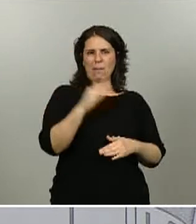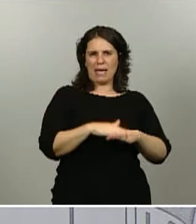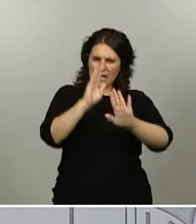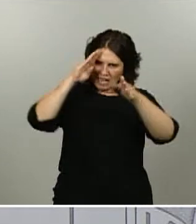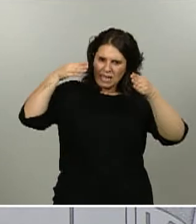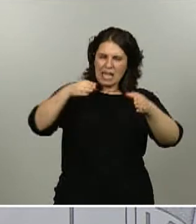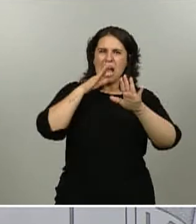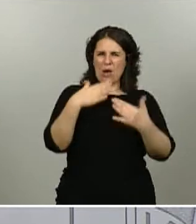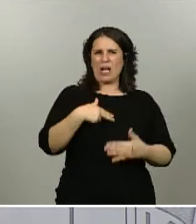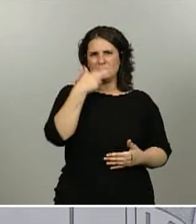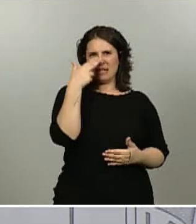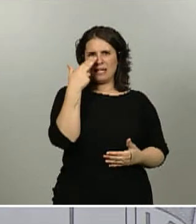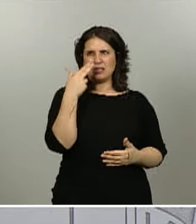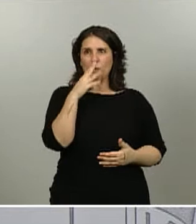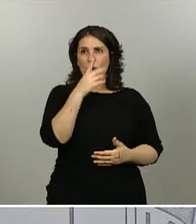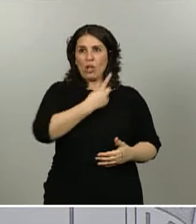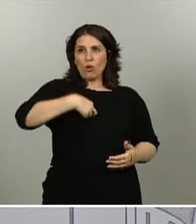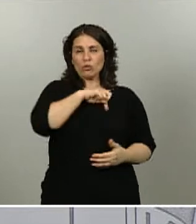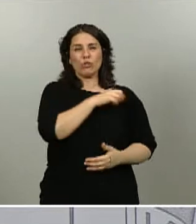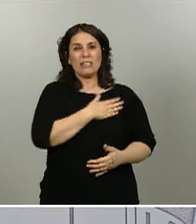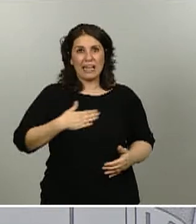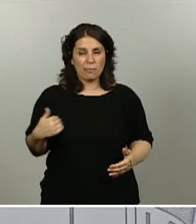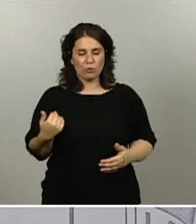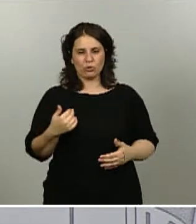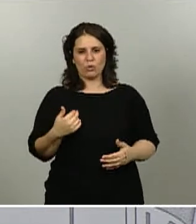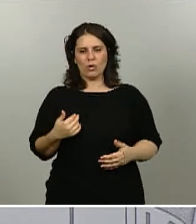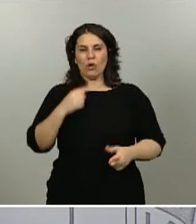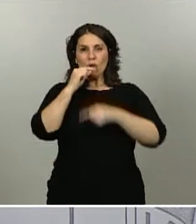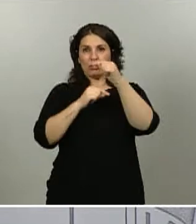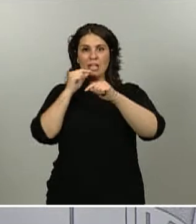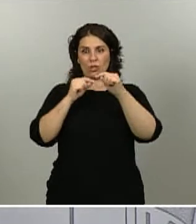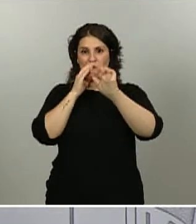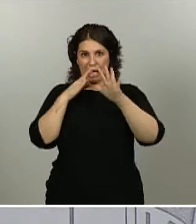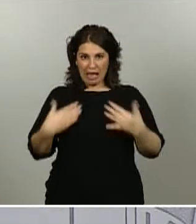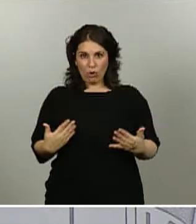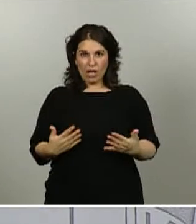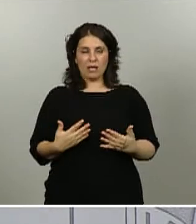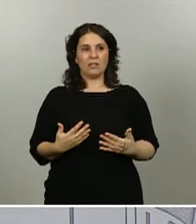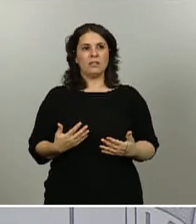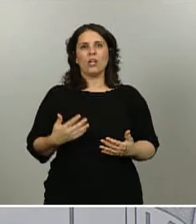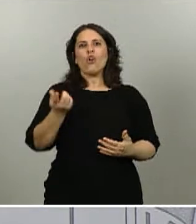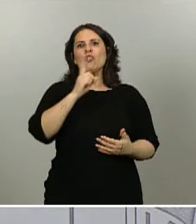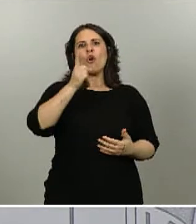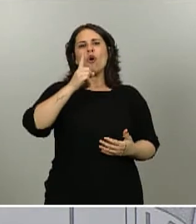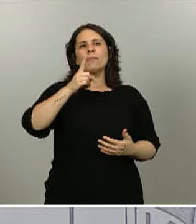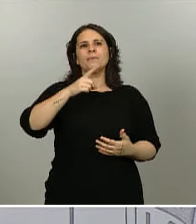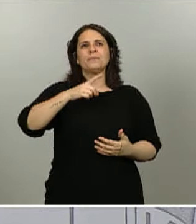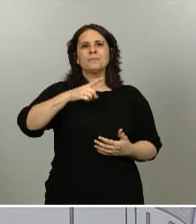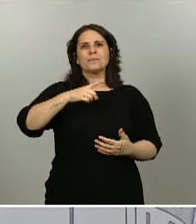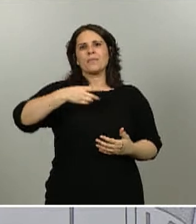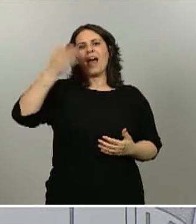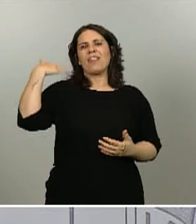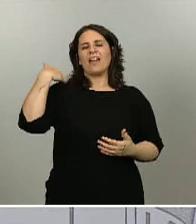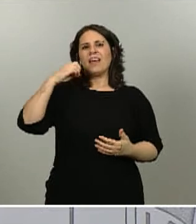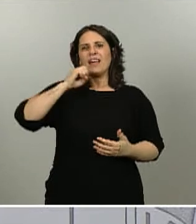el número real de contagios que se producen en este momento y no el que se producía, como decíamos siempre, hace 14 o 15 días,